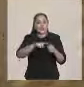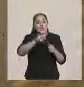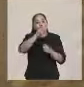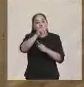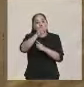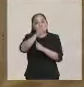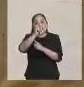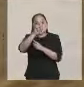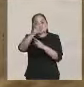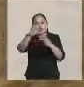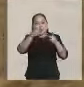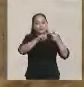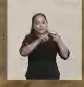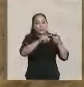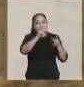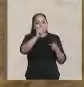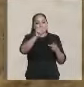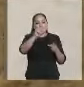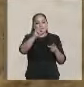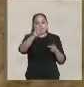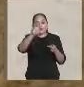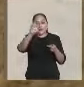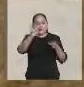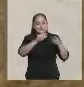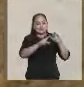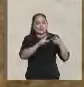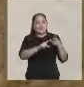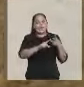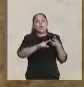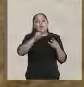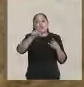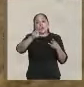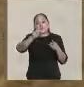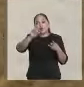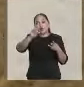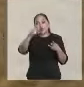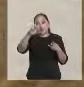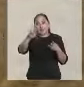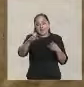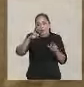Borge hoy están en la cárcel con cargo al trabajo que se hizo en la Secretaría de Hacienda.